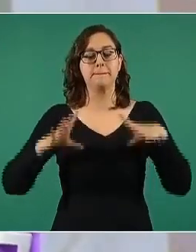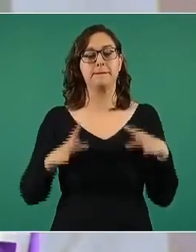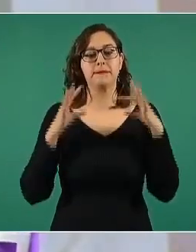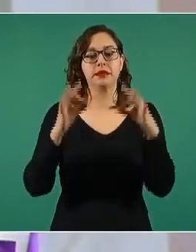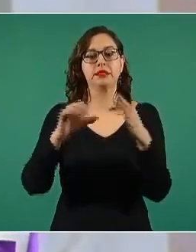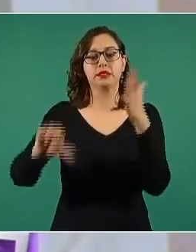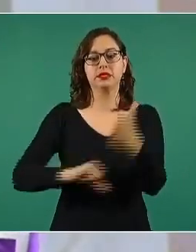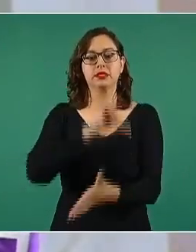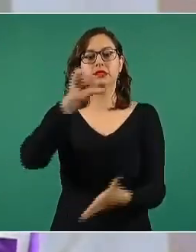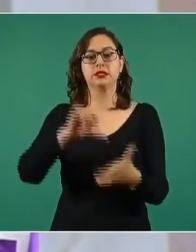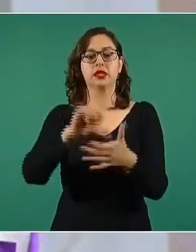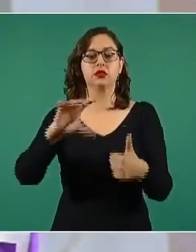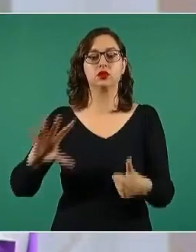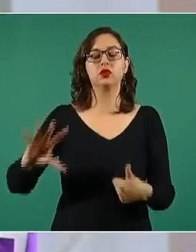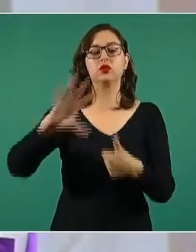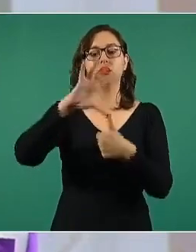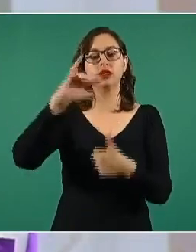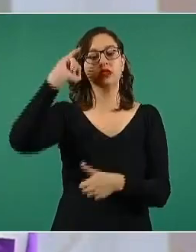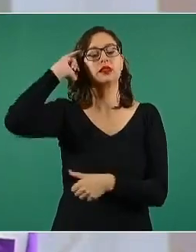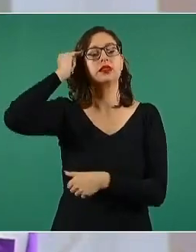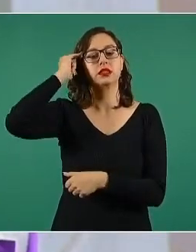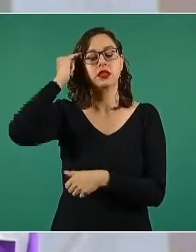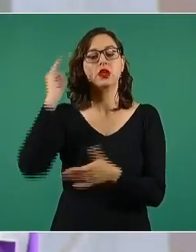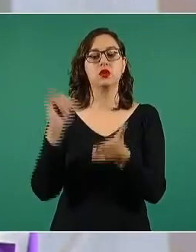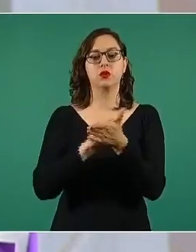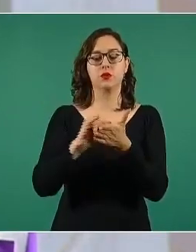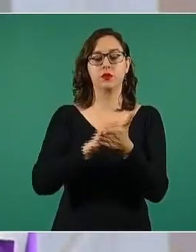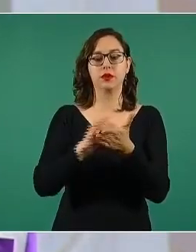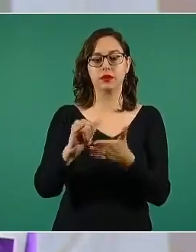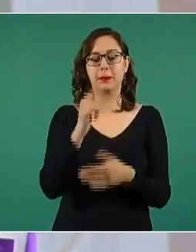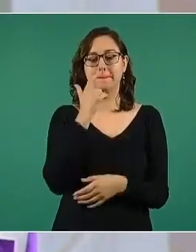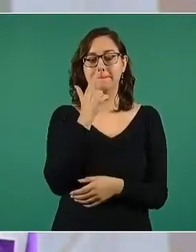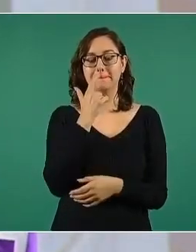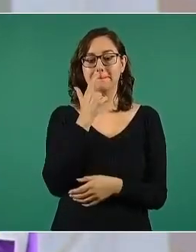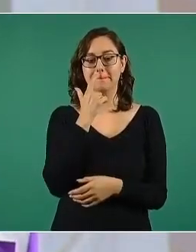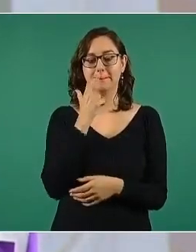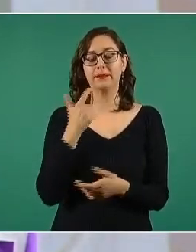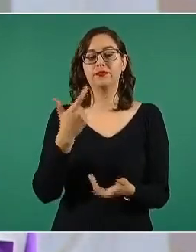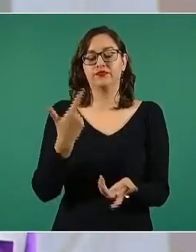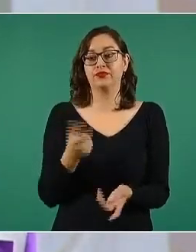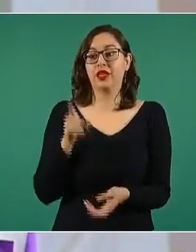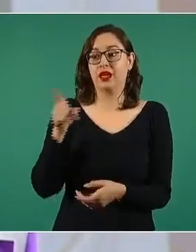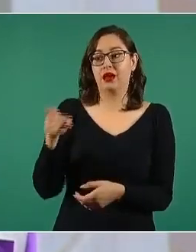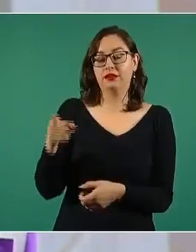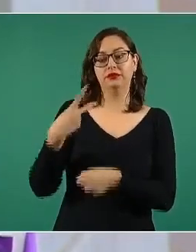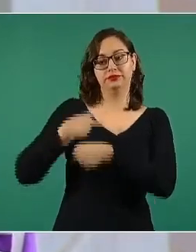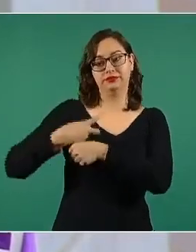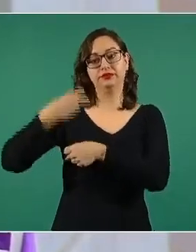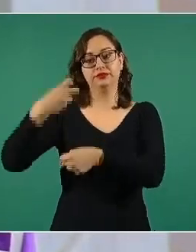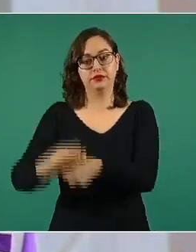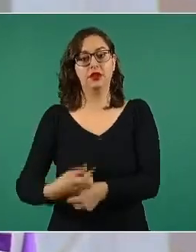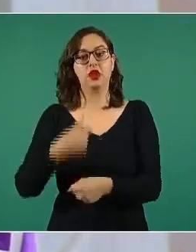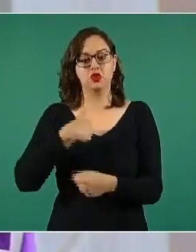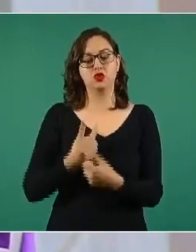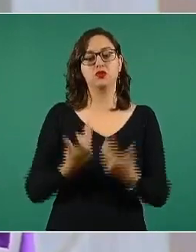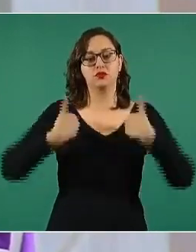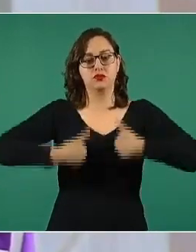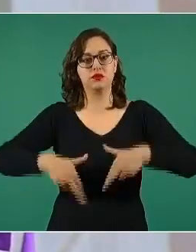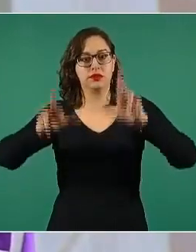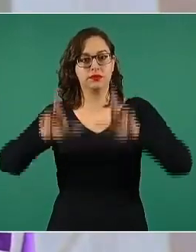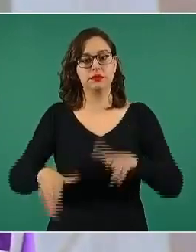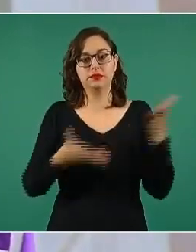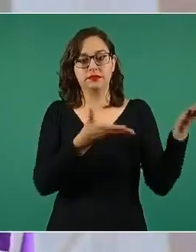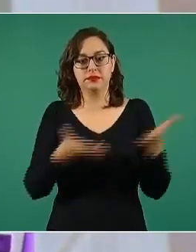Centro Norteamericano Indígena de Nueva York. Yo no estaría el día de hoy si no hubiese sido por su recomendación de que yo viniera en su